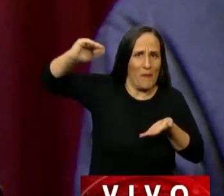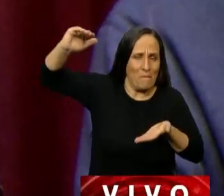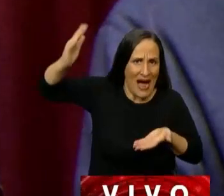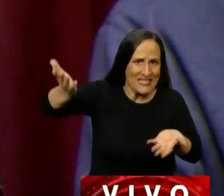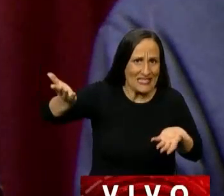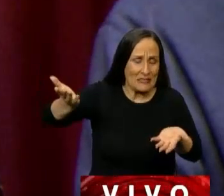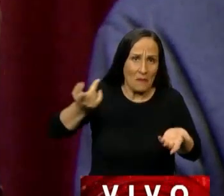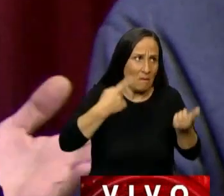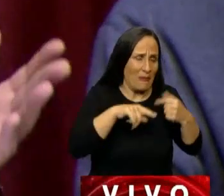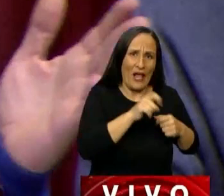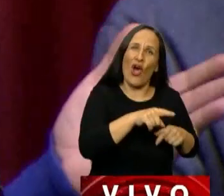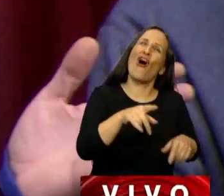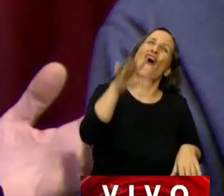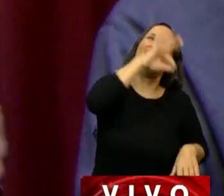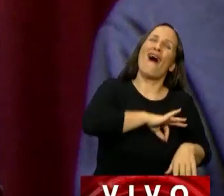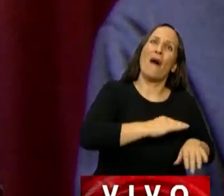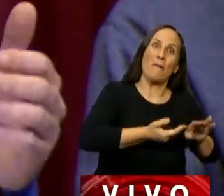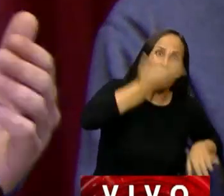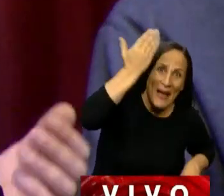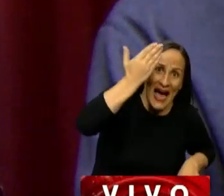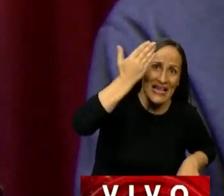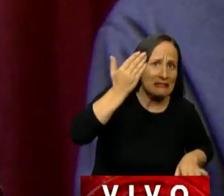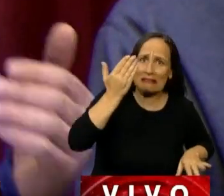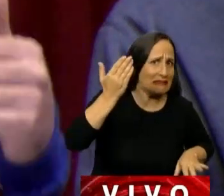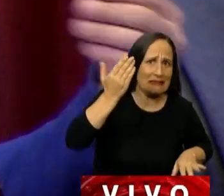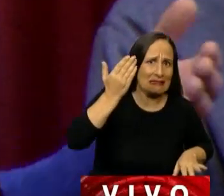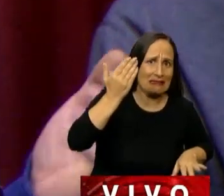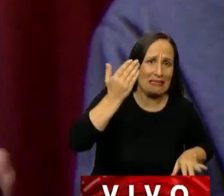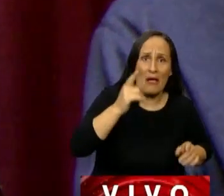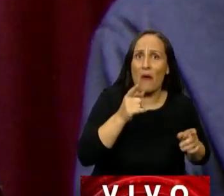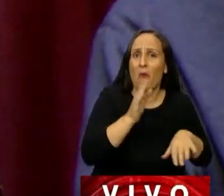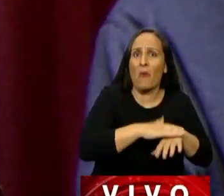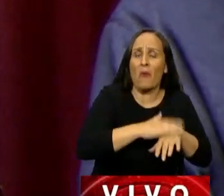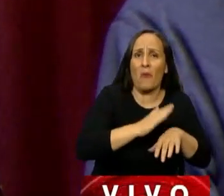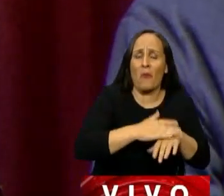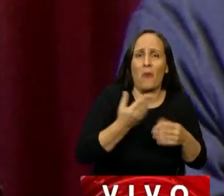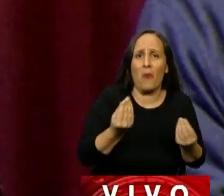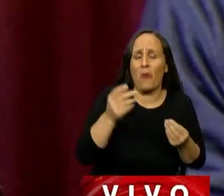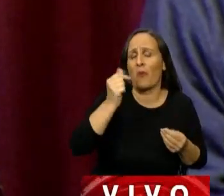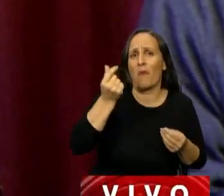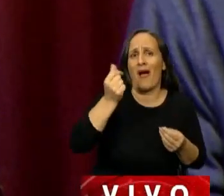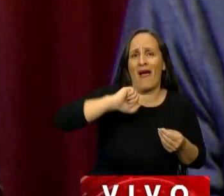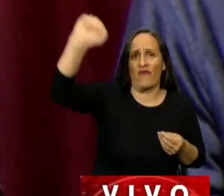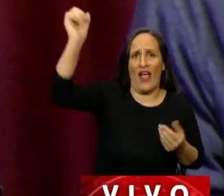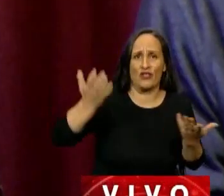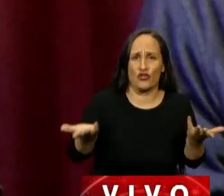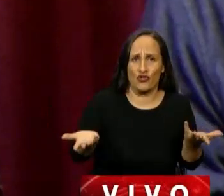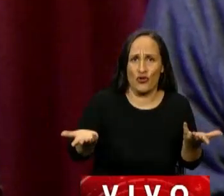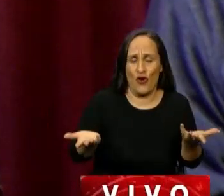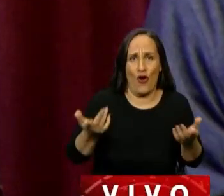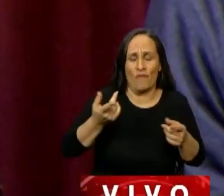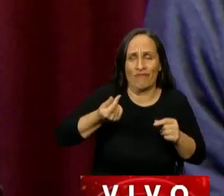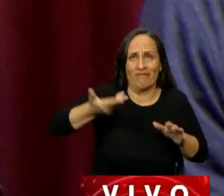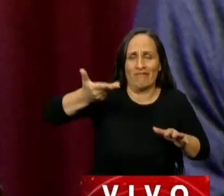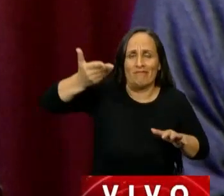tributar más cuando en realidad no tuvieron un ingreso real superior, sino que se ha dado esto producto del